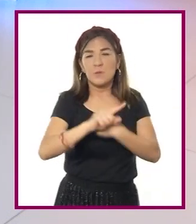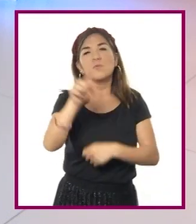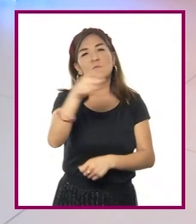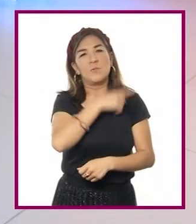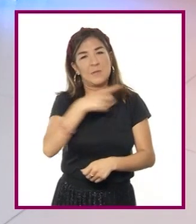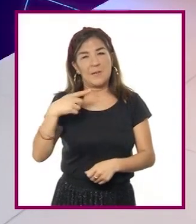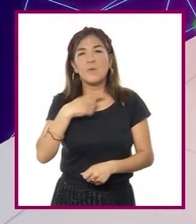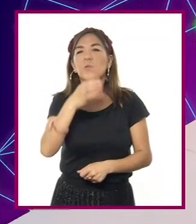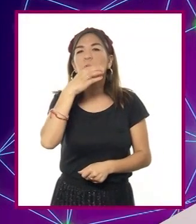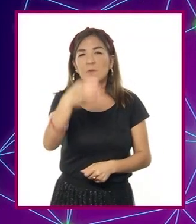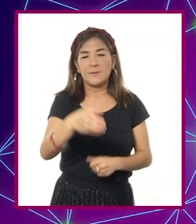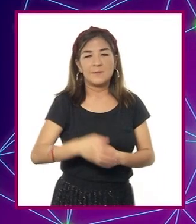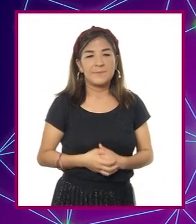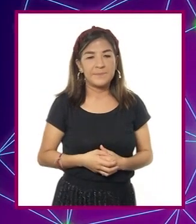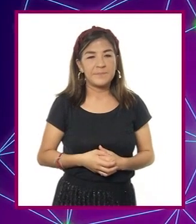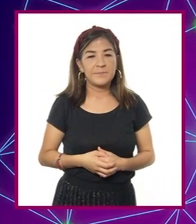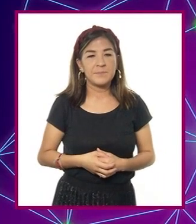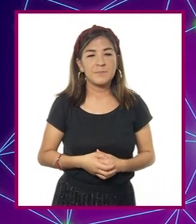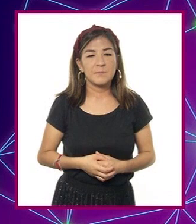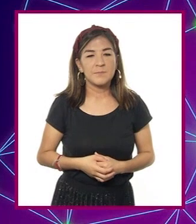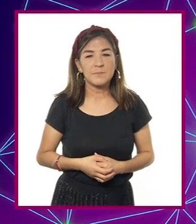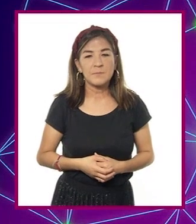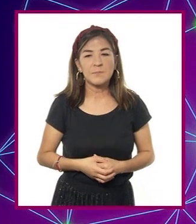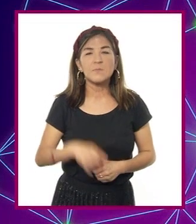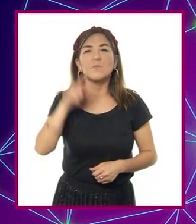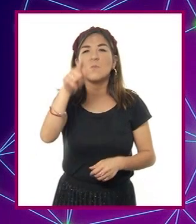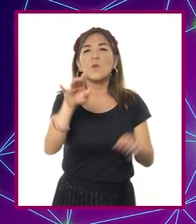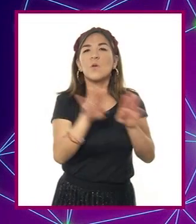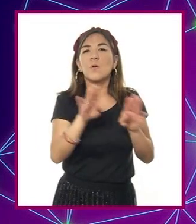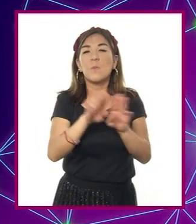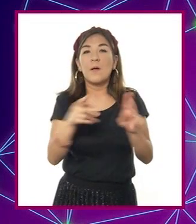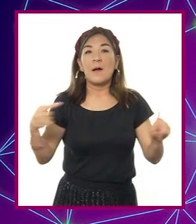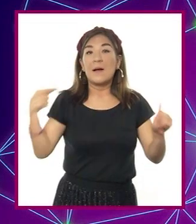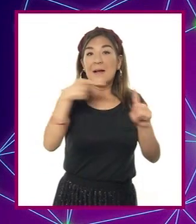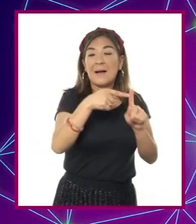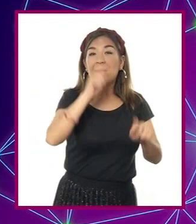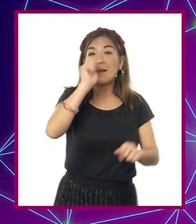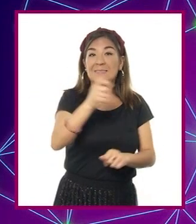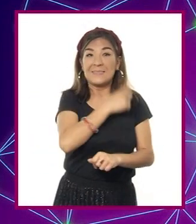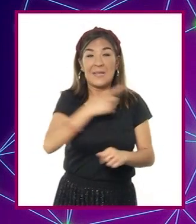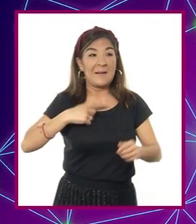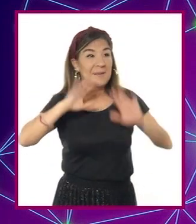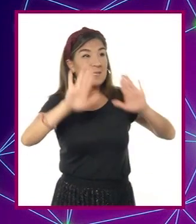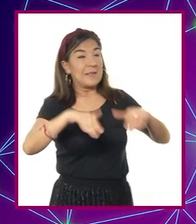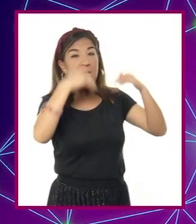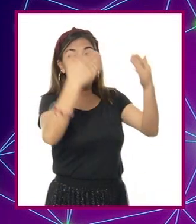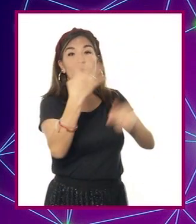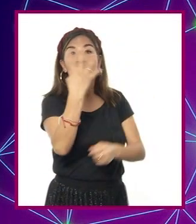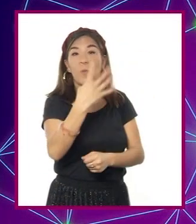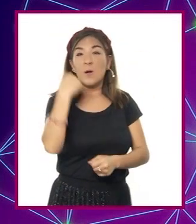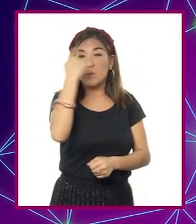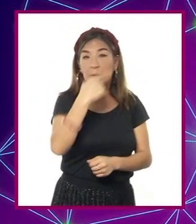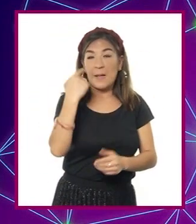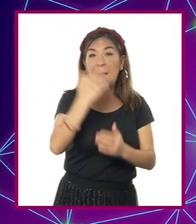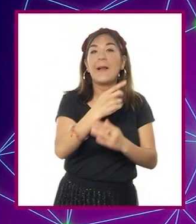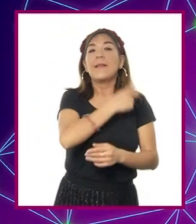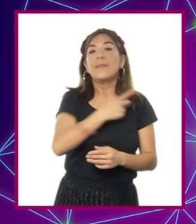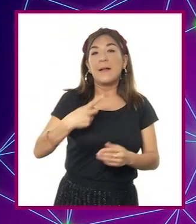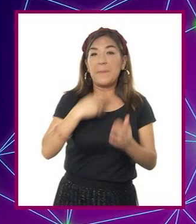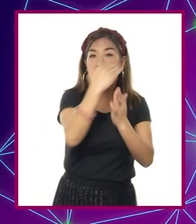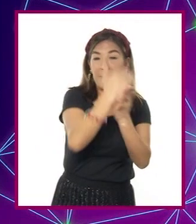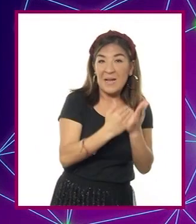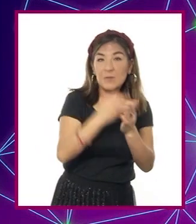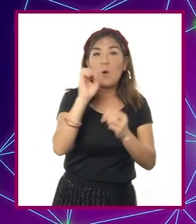contesten. Para lograr su objetivo de llegar en 4 horas, ¿debe aumentar o reducir la